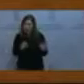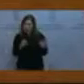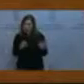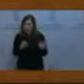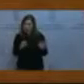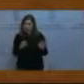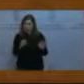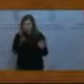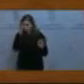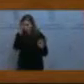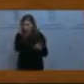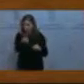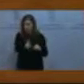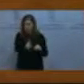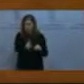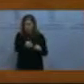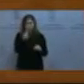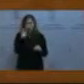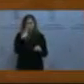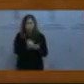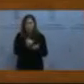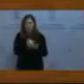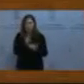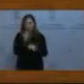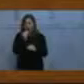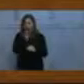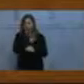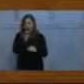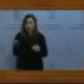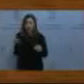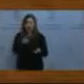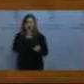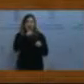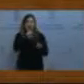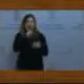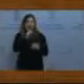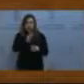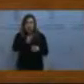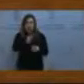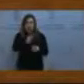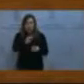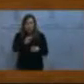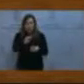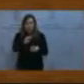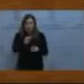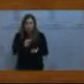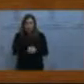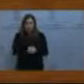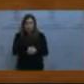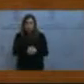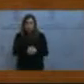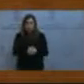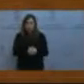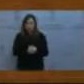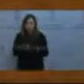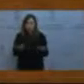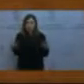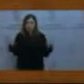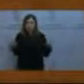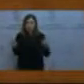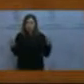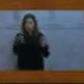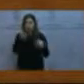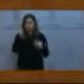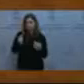consejera, de que su argumento, el argumento que además es muy desvinido siempre por los especialistas, es absolutamente falso. Pero aquí no pasó nada.